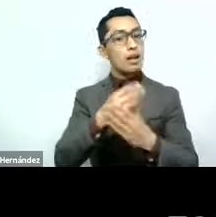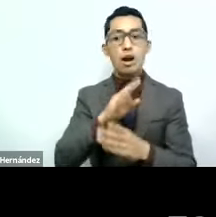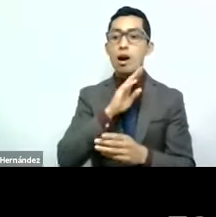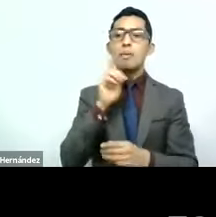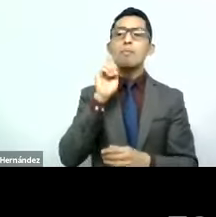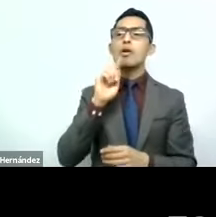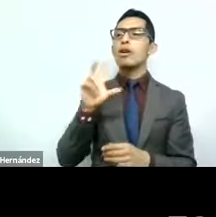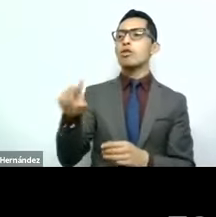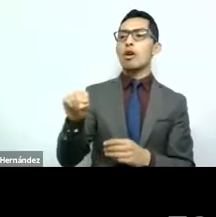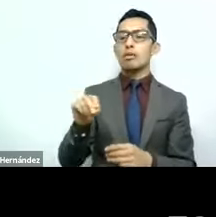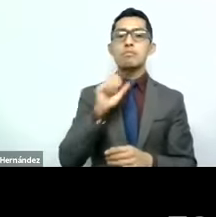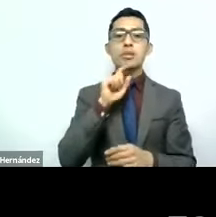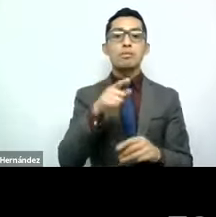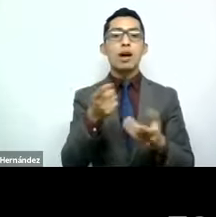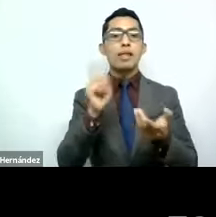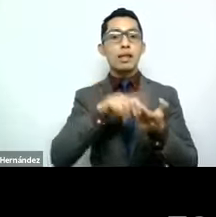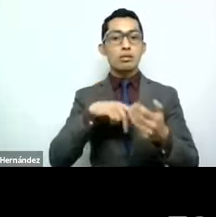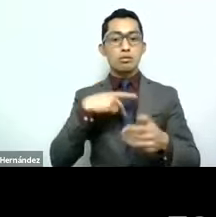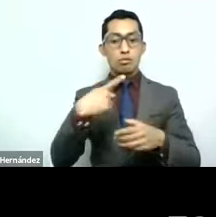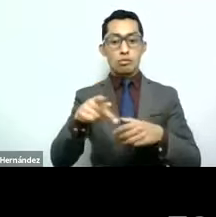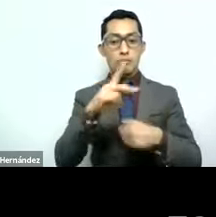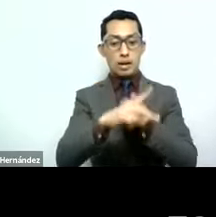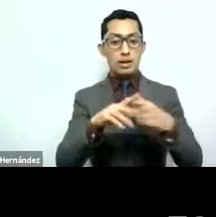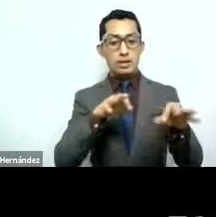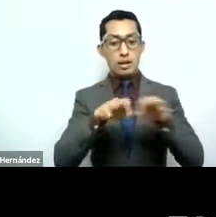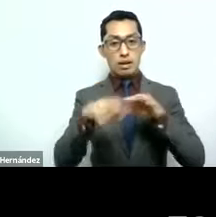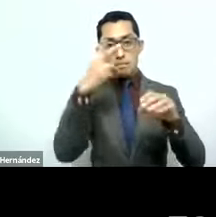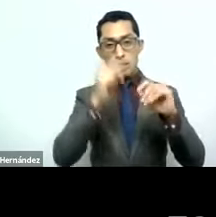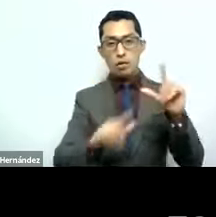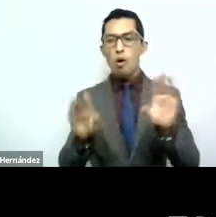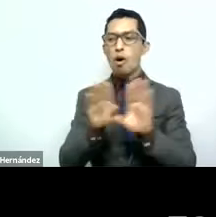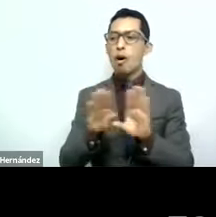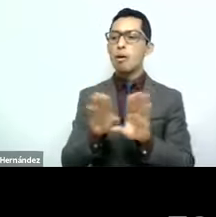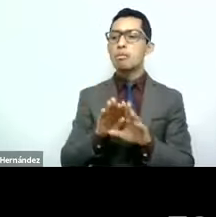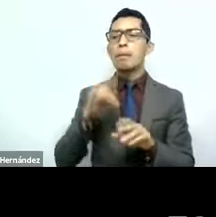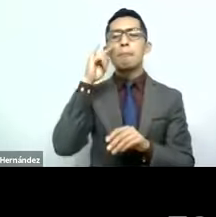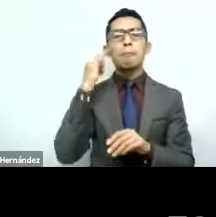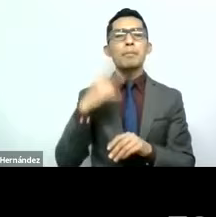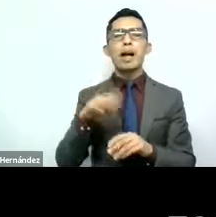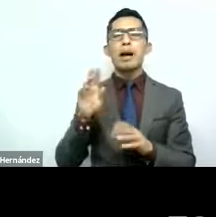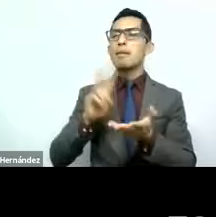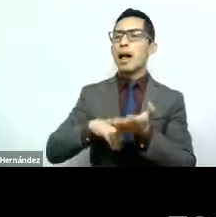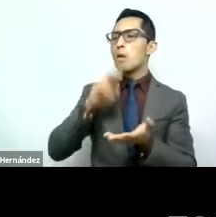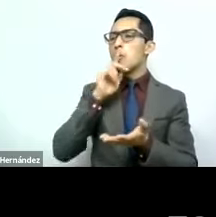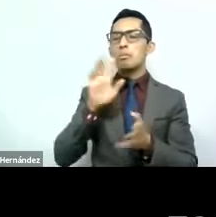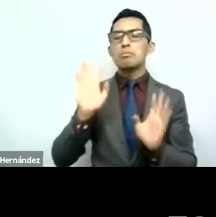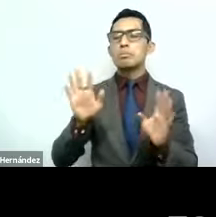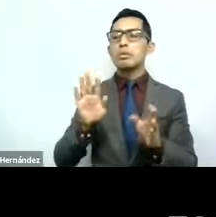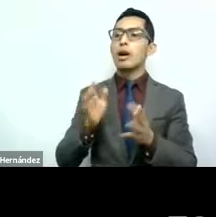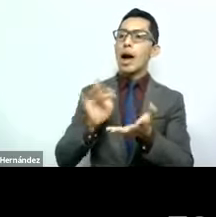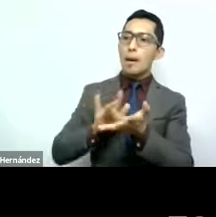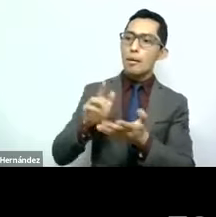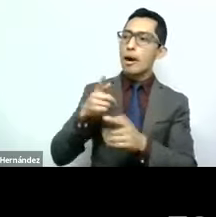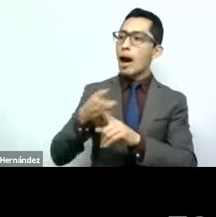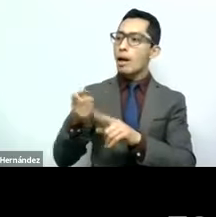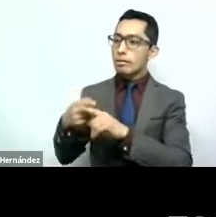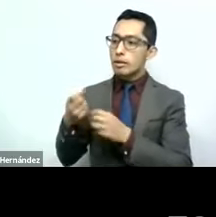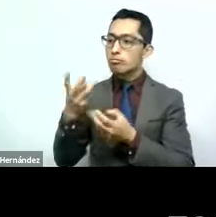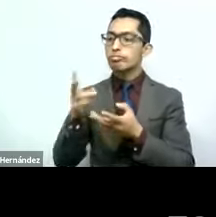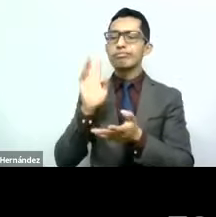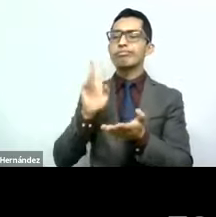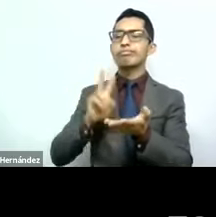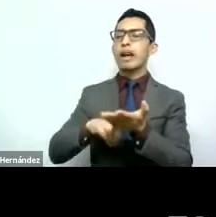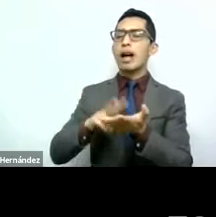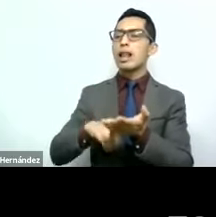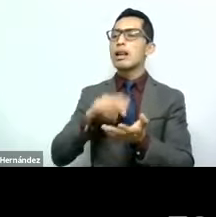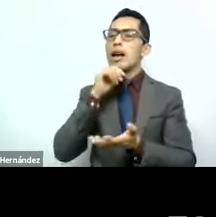cuidado en nuestro país siguen siendo invisibles, desvalorizadas, no remuneradas, no curriculares. Hay un